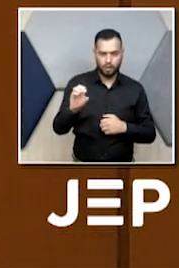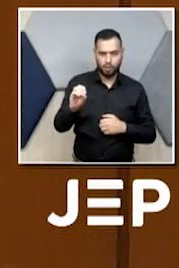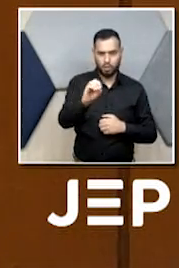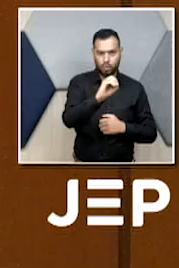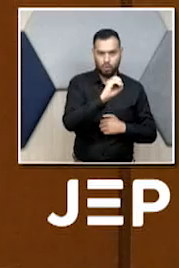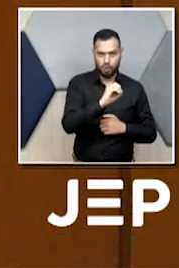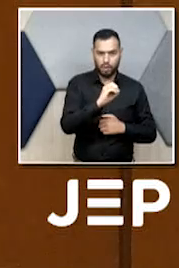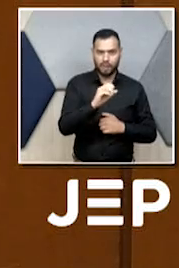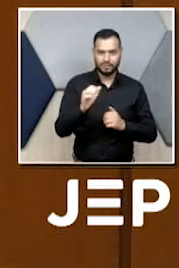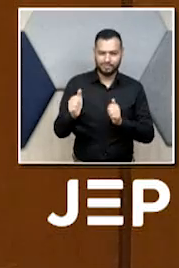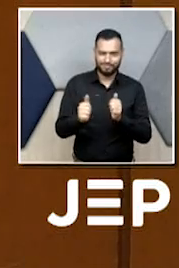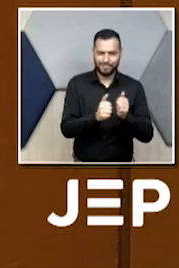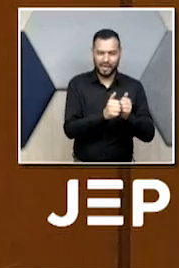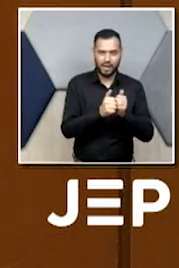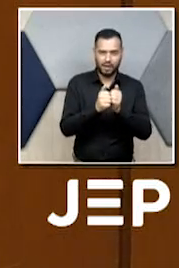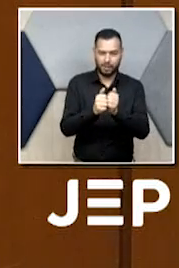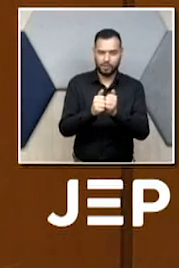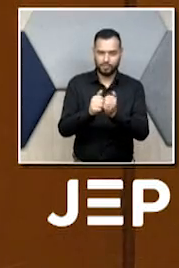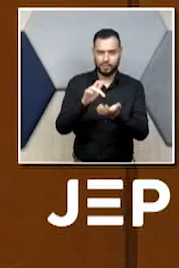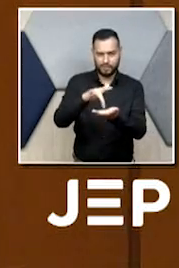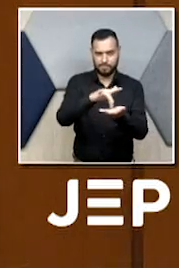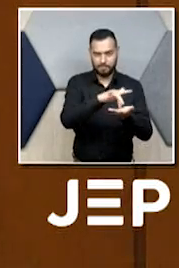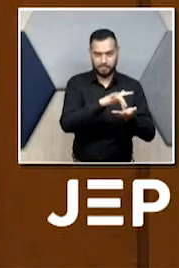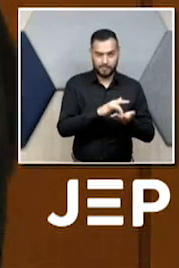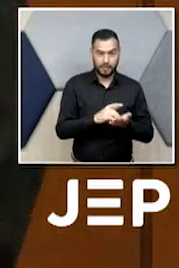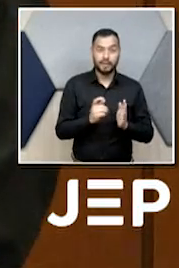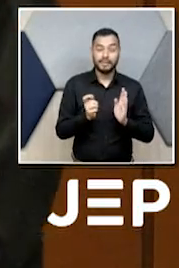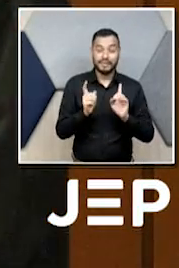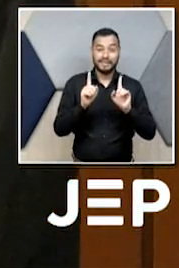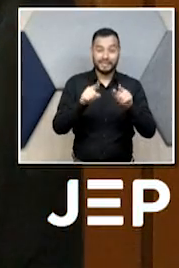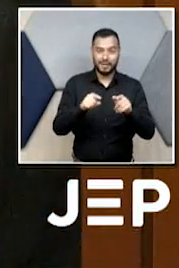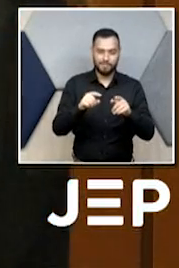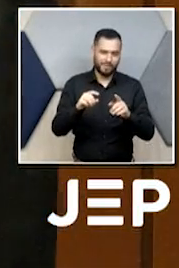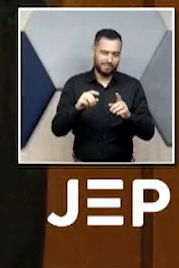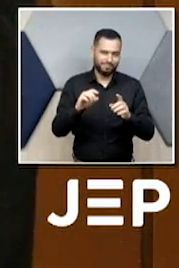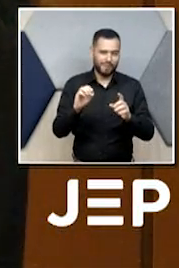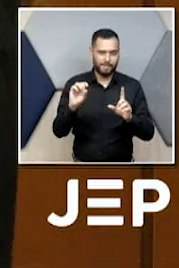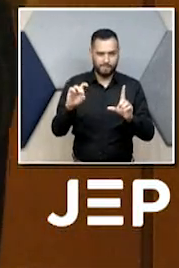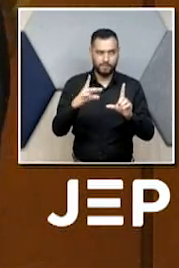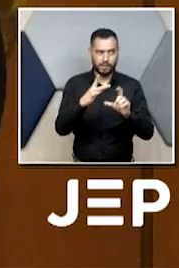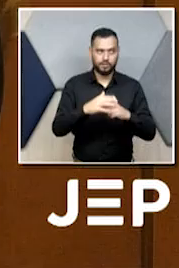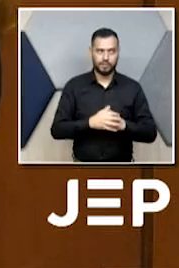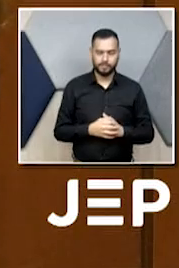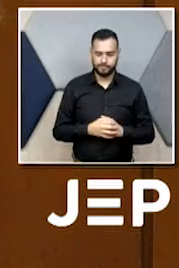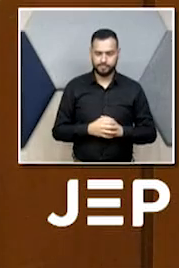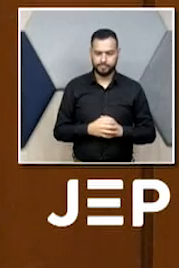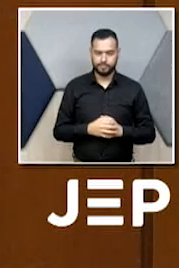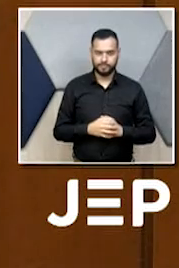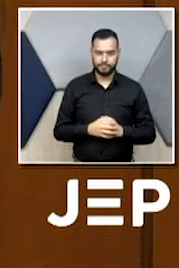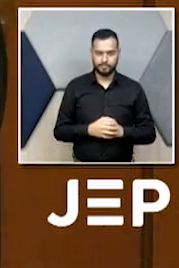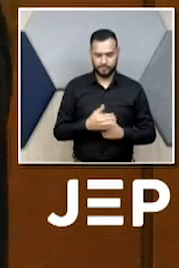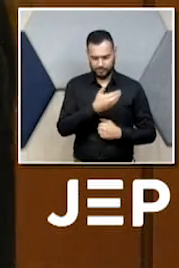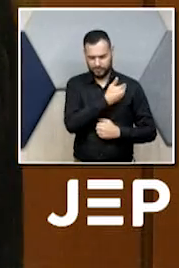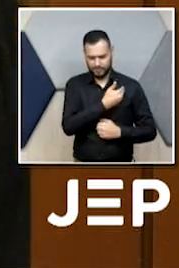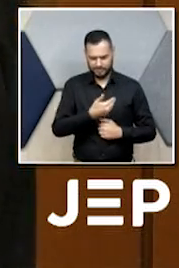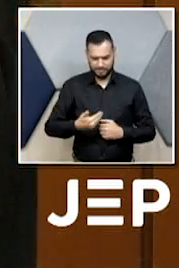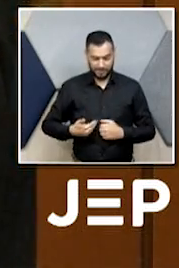acompañan presencialmente, pero también de manera digital. Señor presidente entrante,